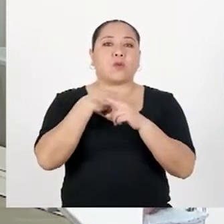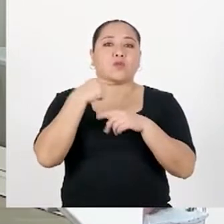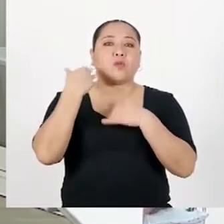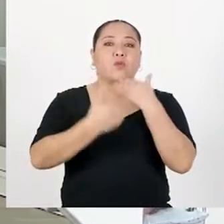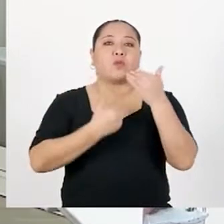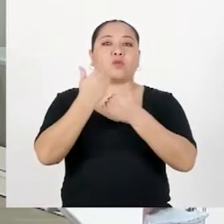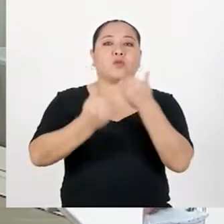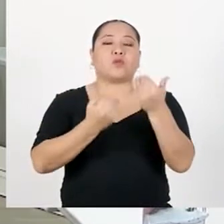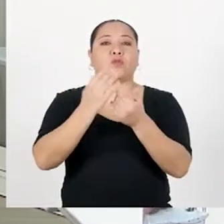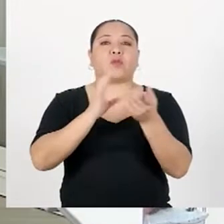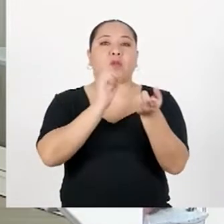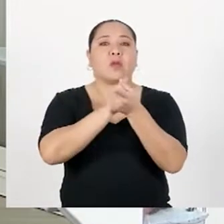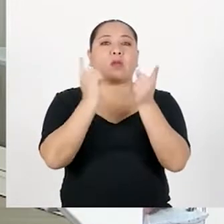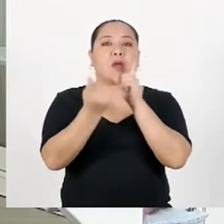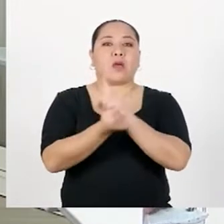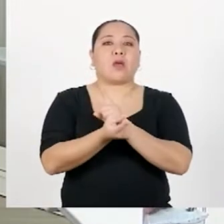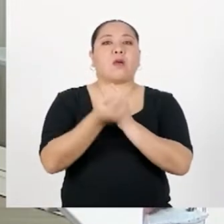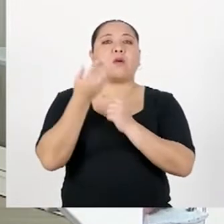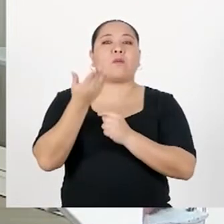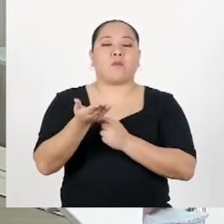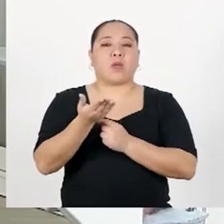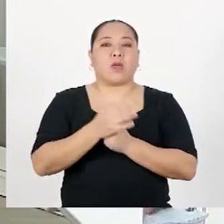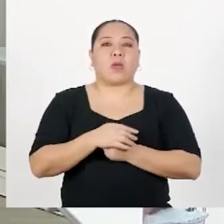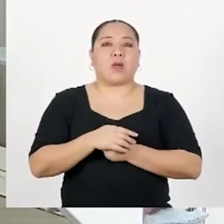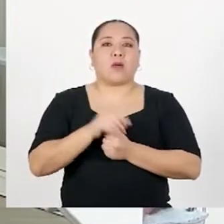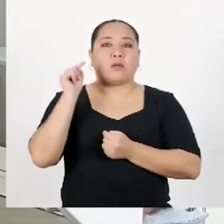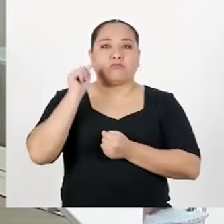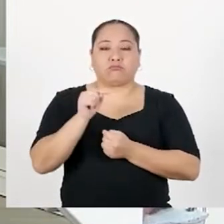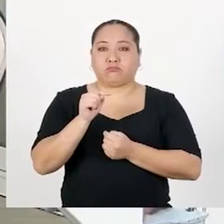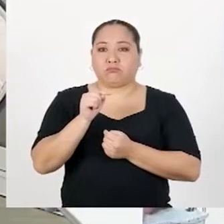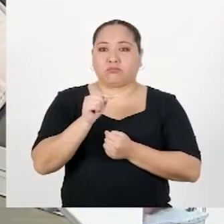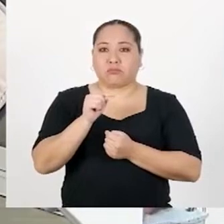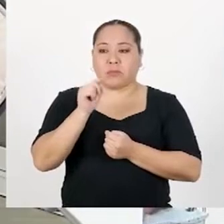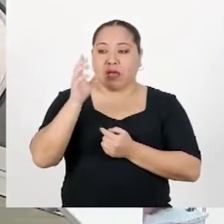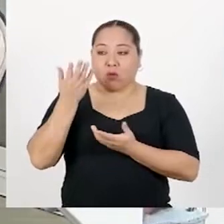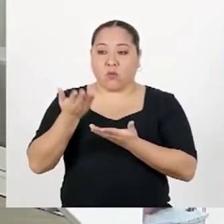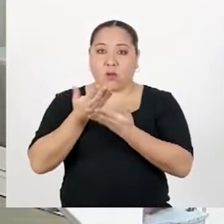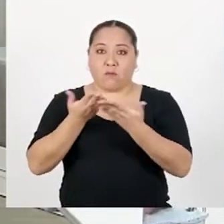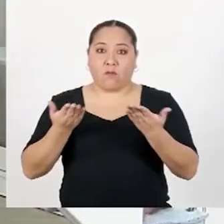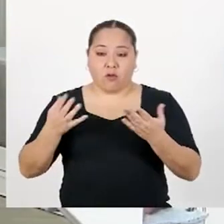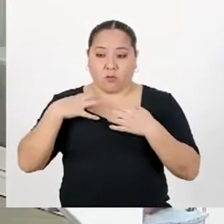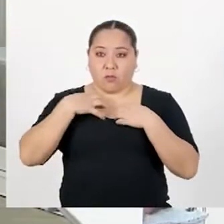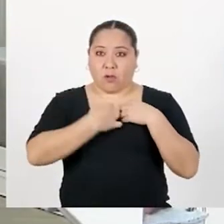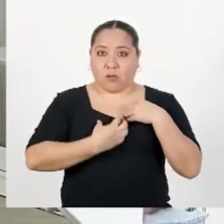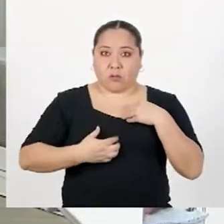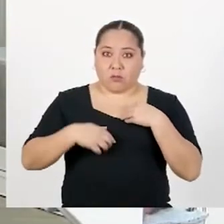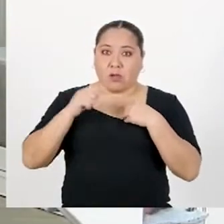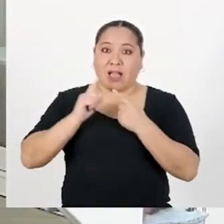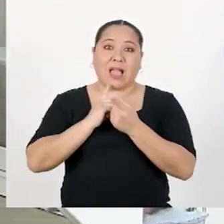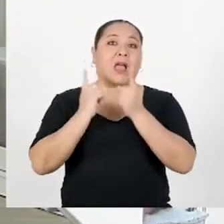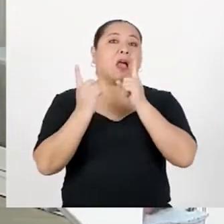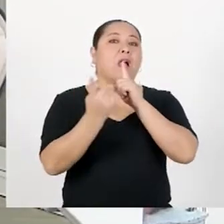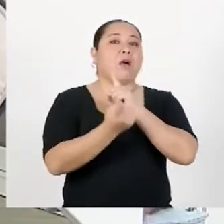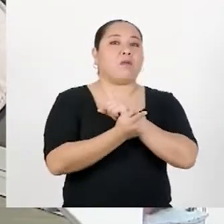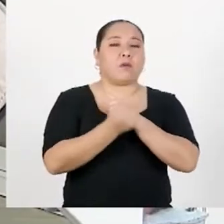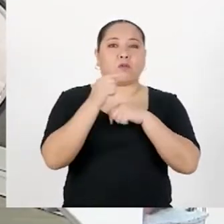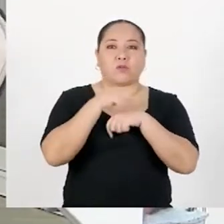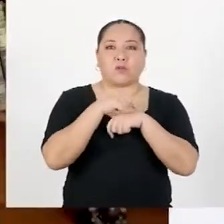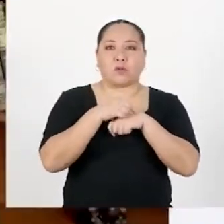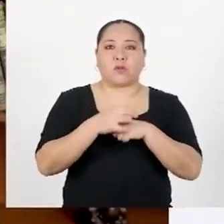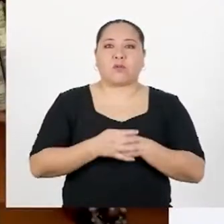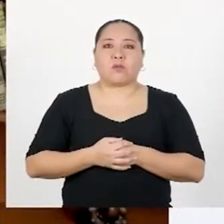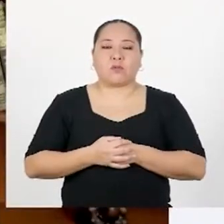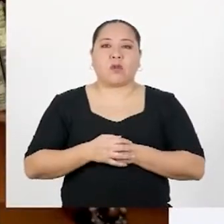a un proceso que altera el estado en el que se encuentra un sistema en un momento